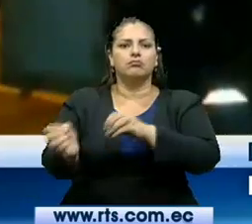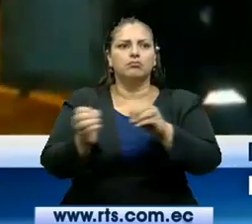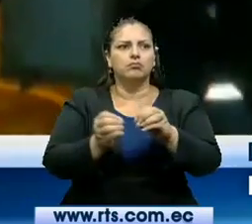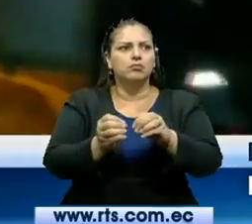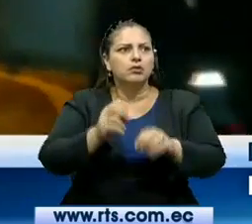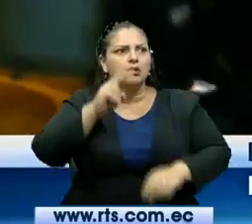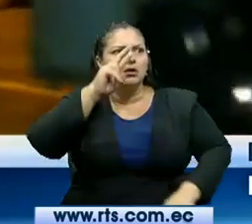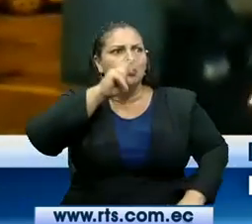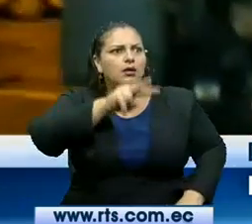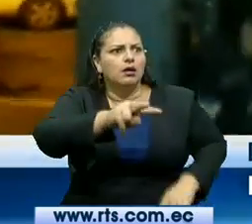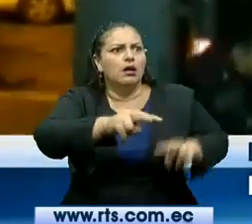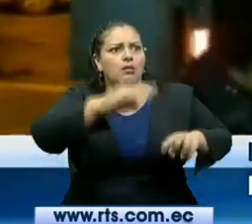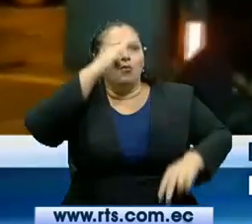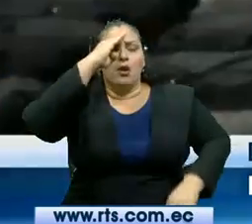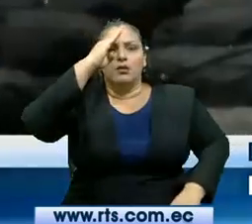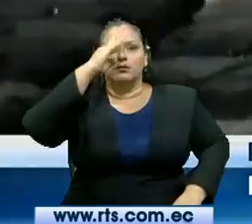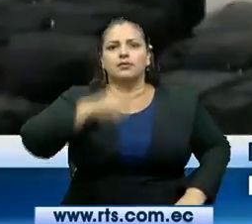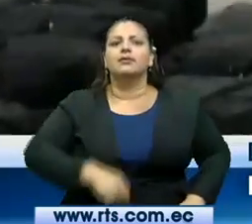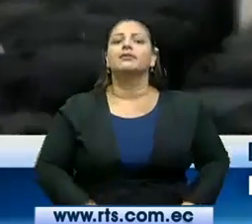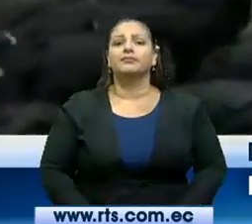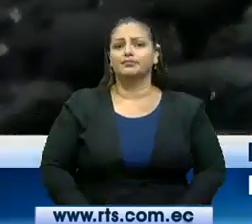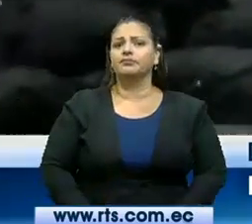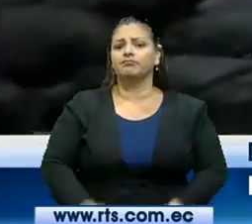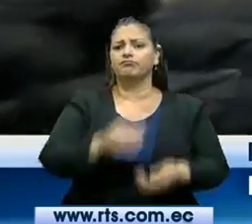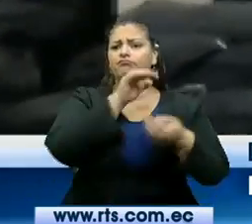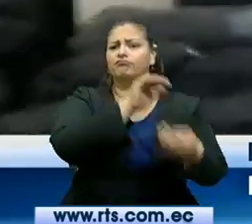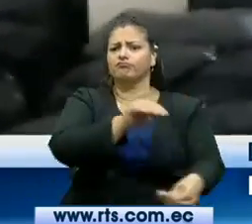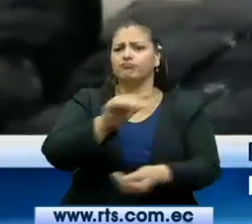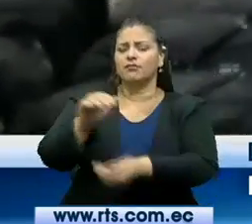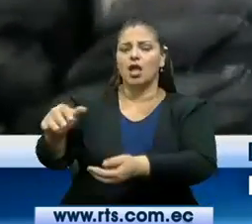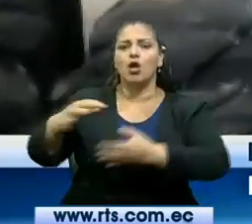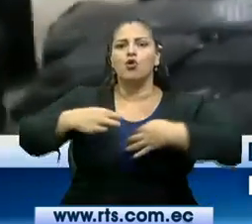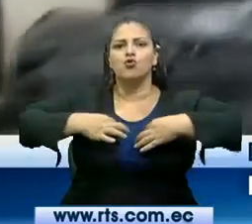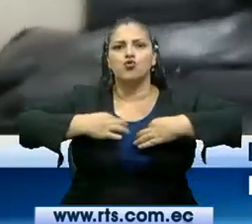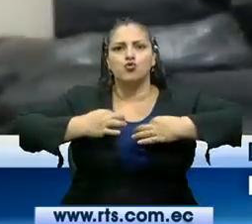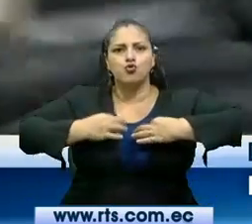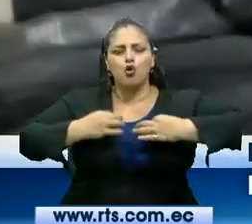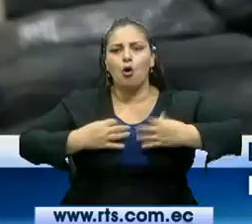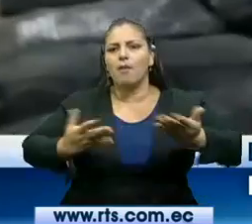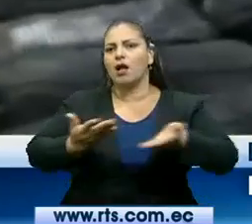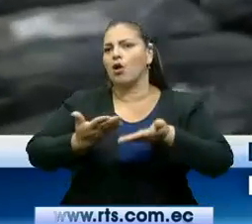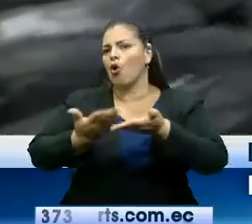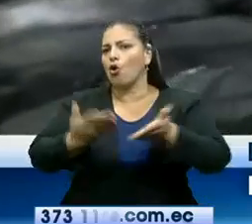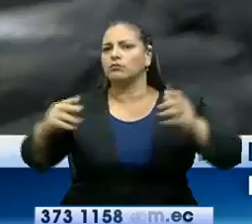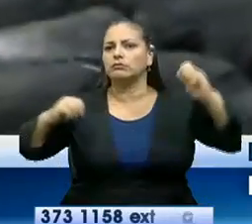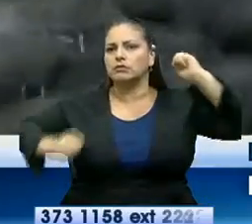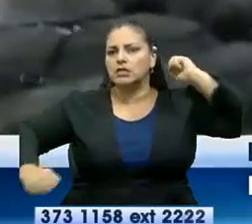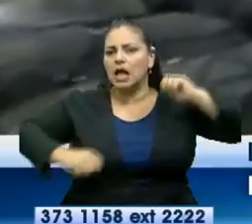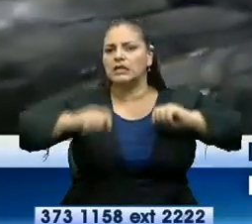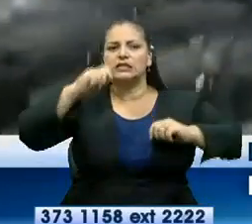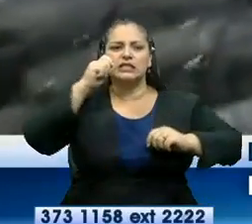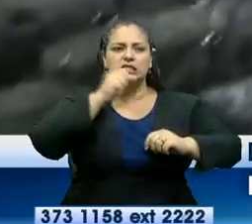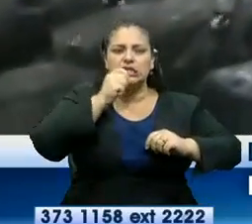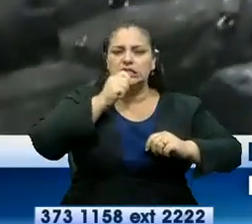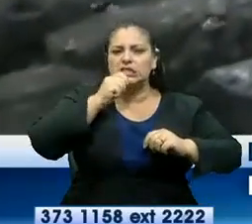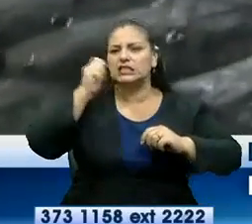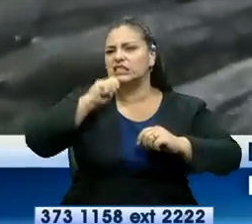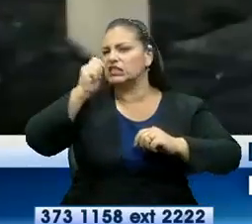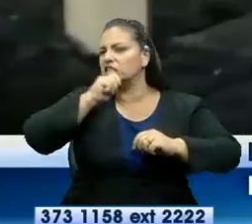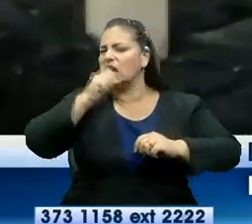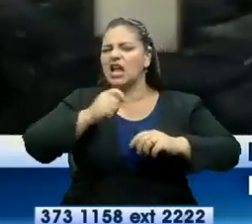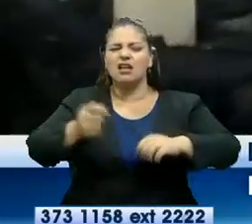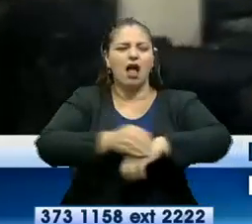6 pequeñas, 8 sacos de yute que contenían prendas de vestir, artículos de aseo, bisutería, entre otros productos.